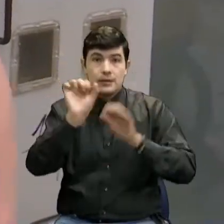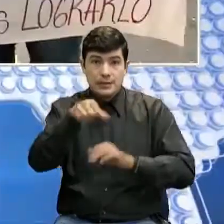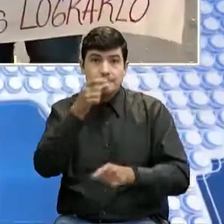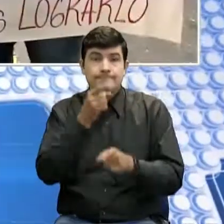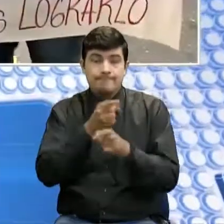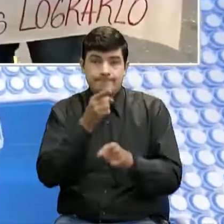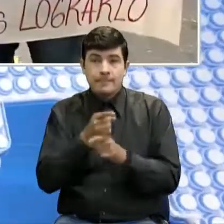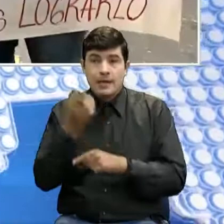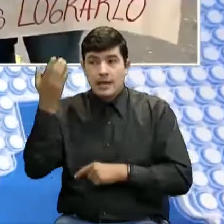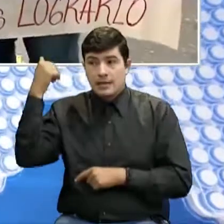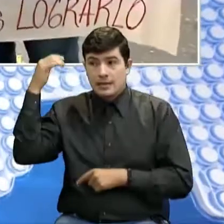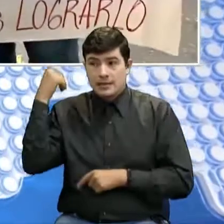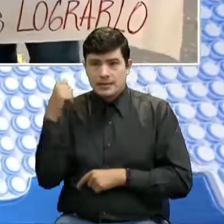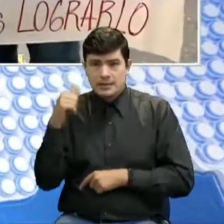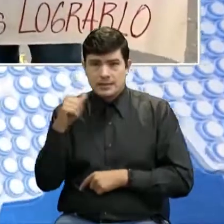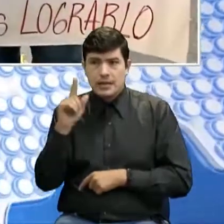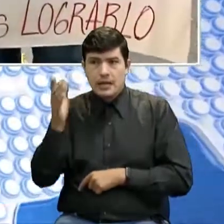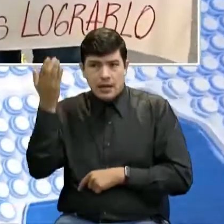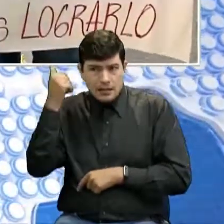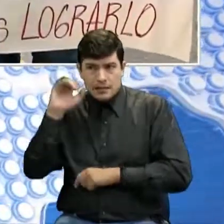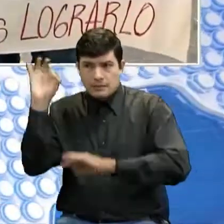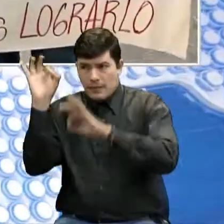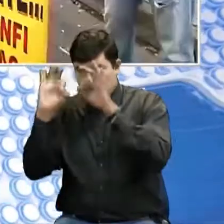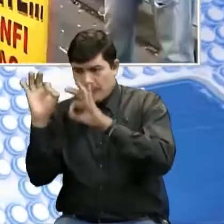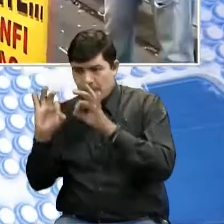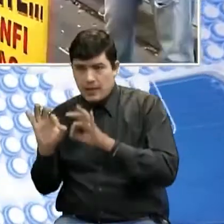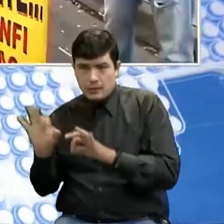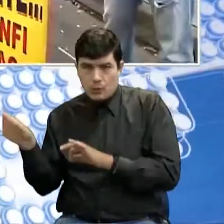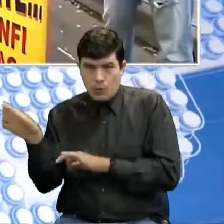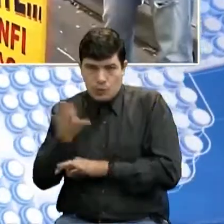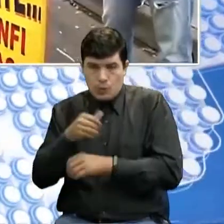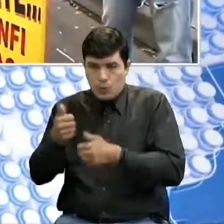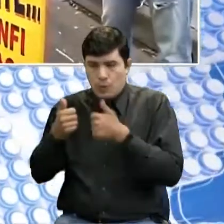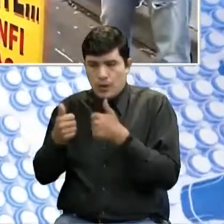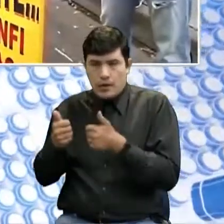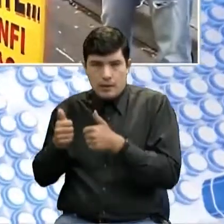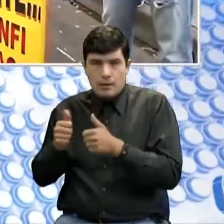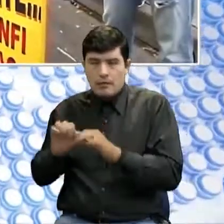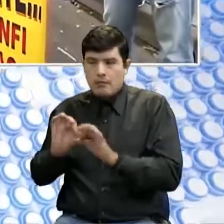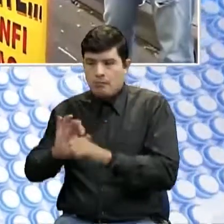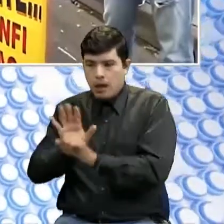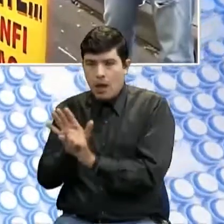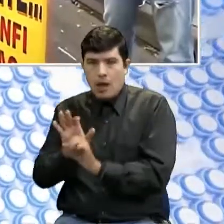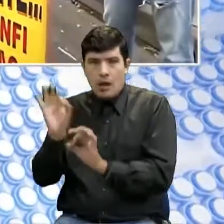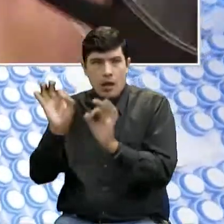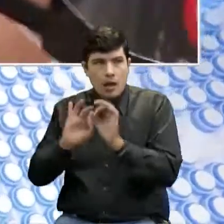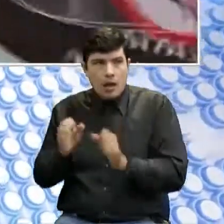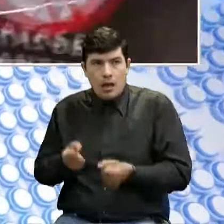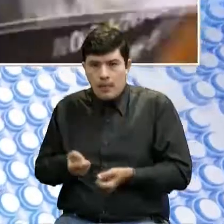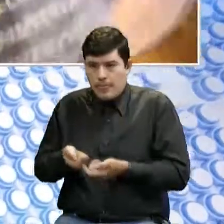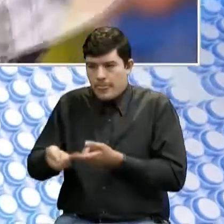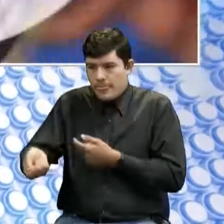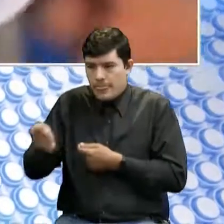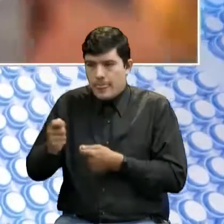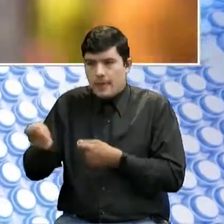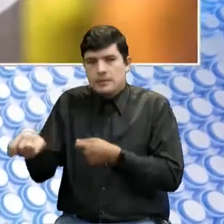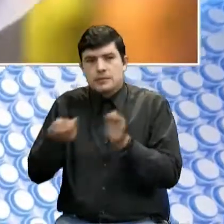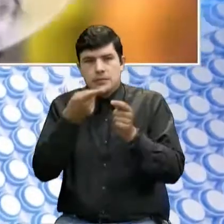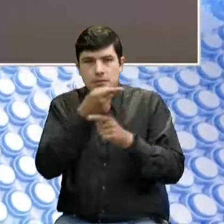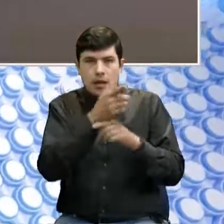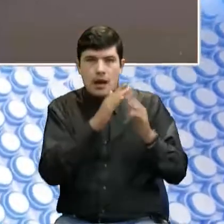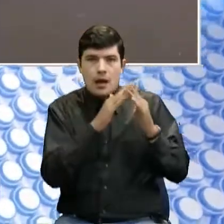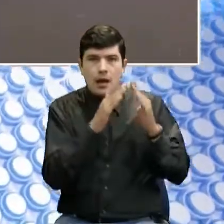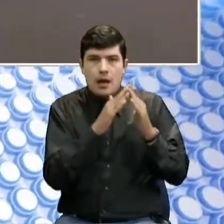porque antes era un poco más organizado por el tema de la pandemia veníamos entregábamos los los reciben y nos lo llevaron a la casa